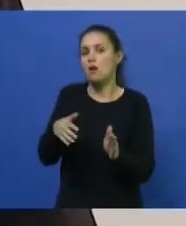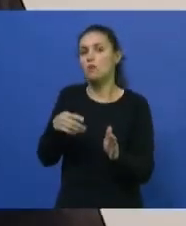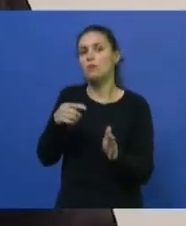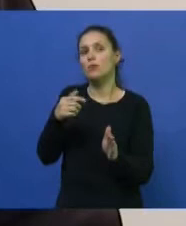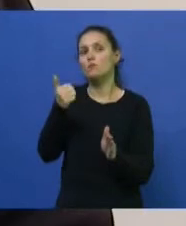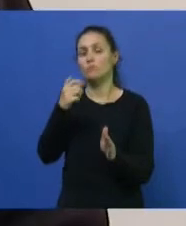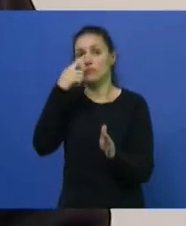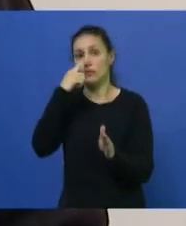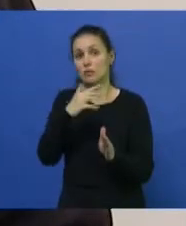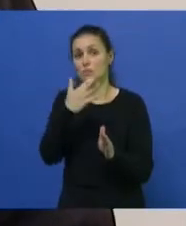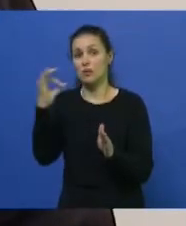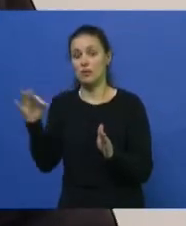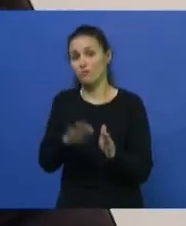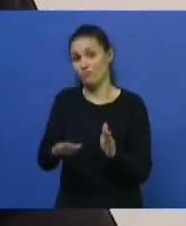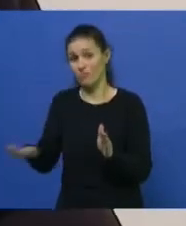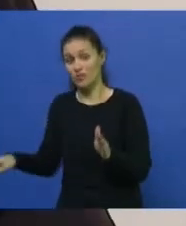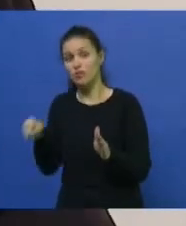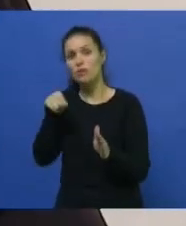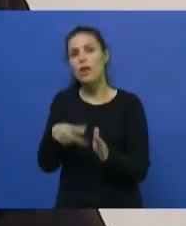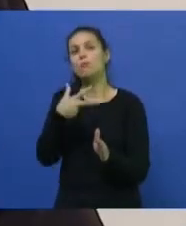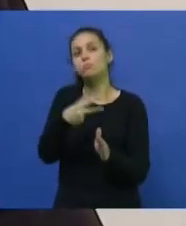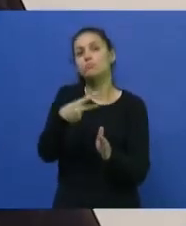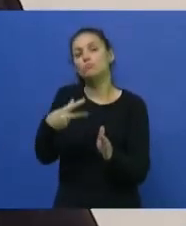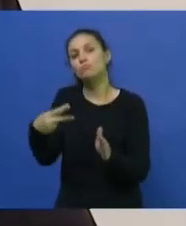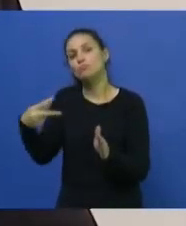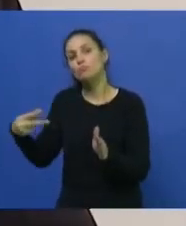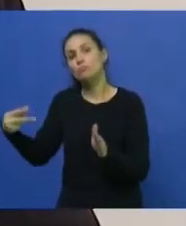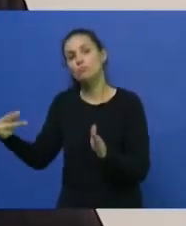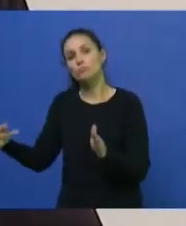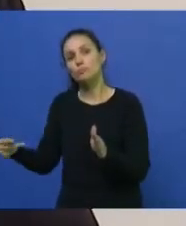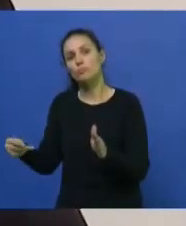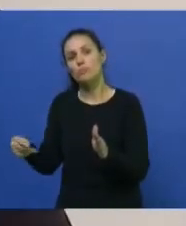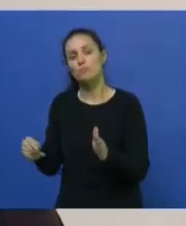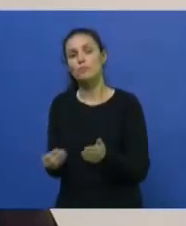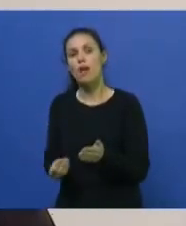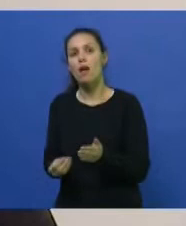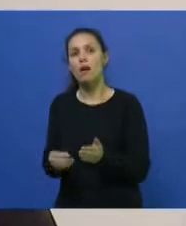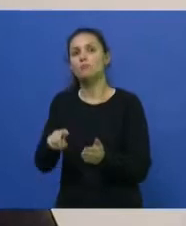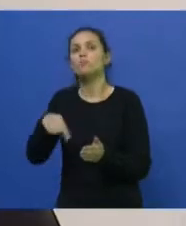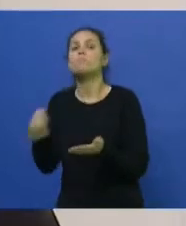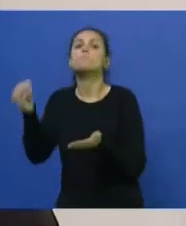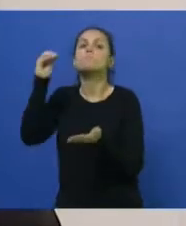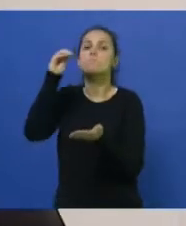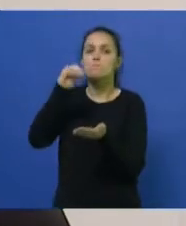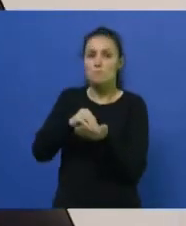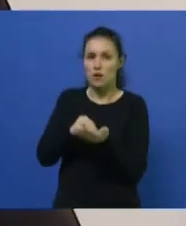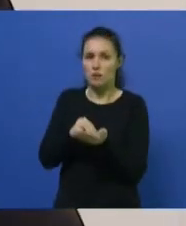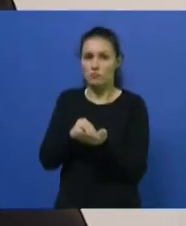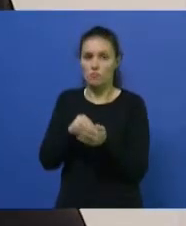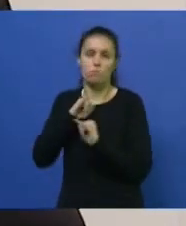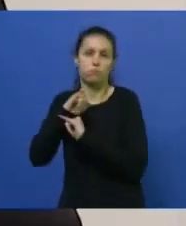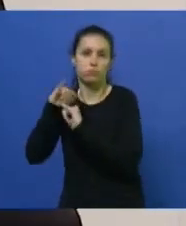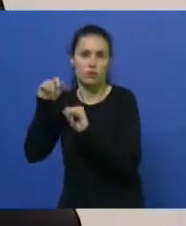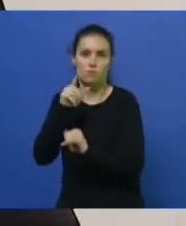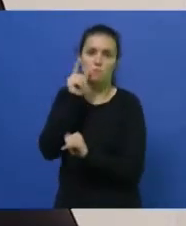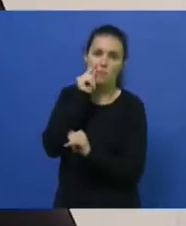villamaría tenemos que vacunar los a todos con una dosis extra esto es para anunciarles a los papás por más